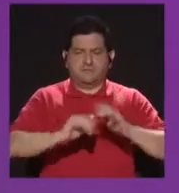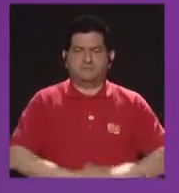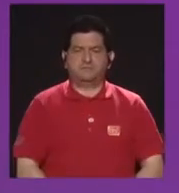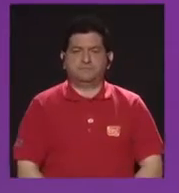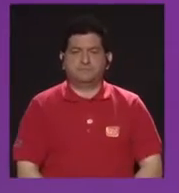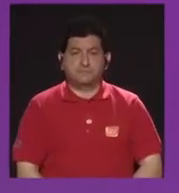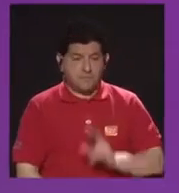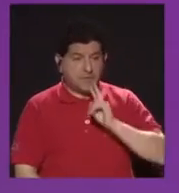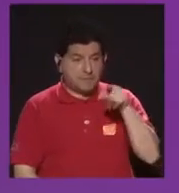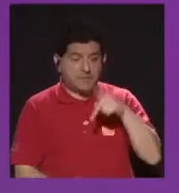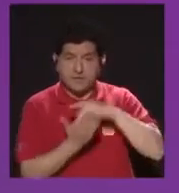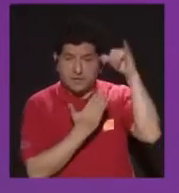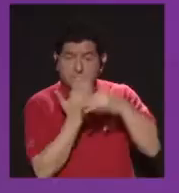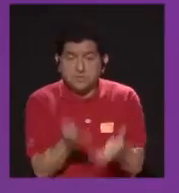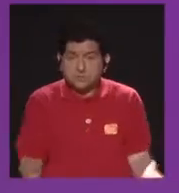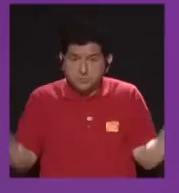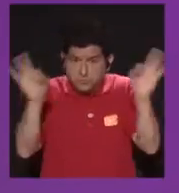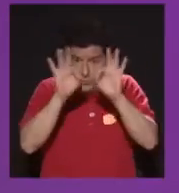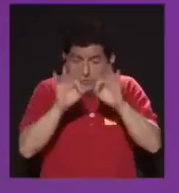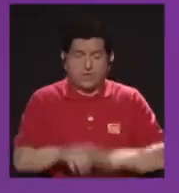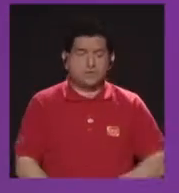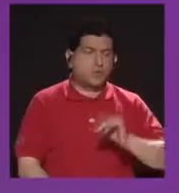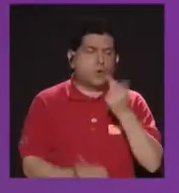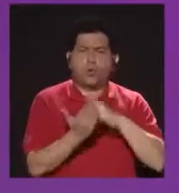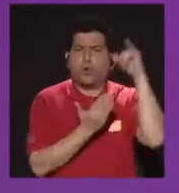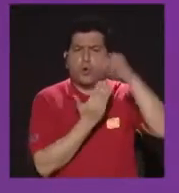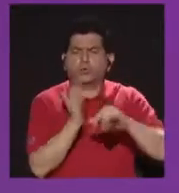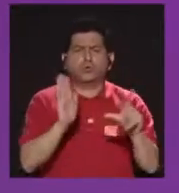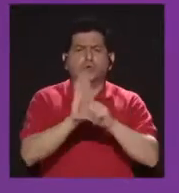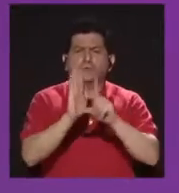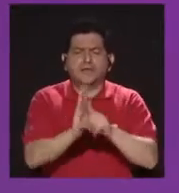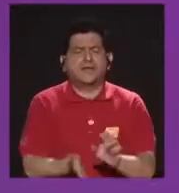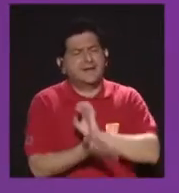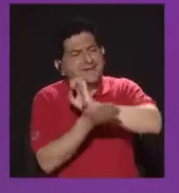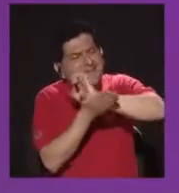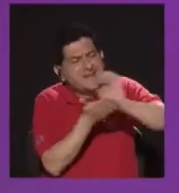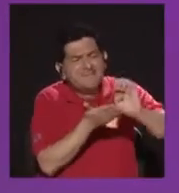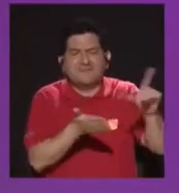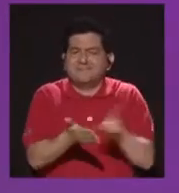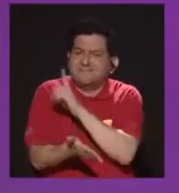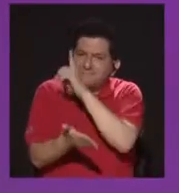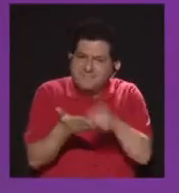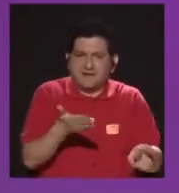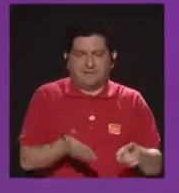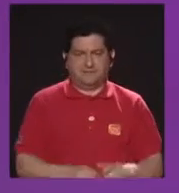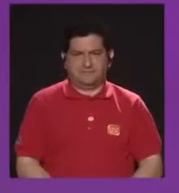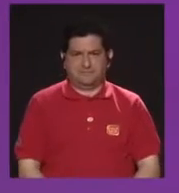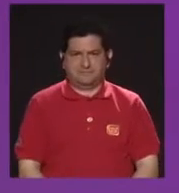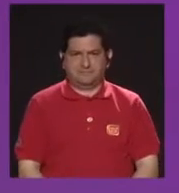realmente esos son los proyectos importantes hay otros proyectos de ley para evitar discriminaciones